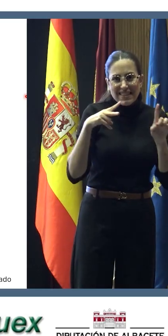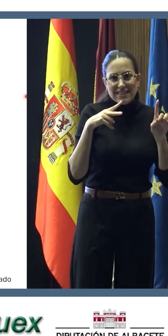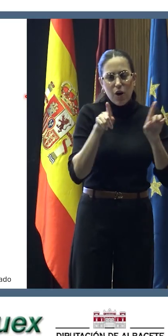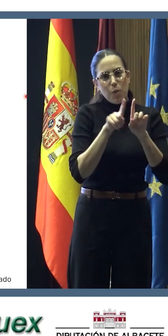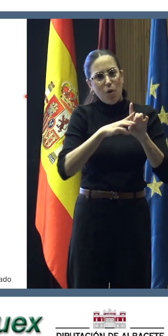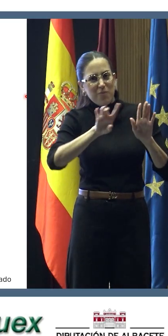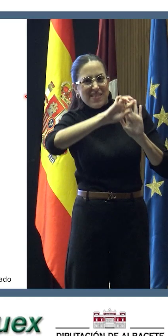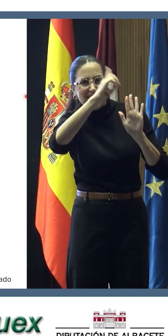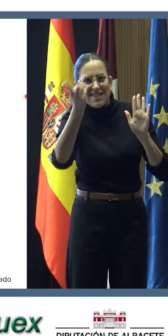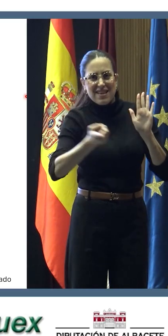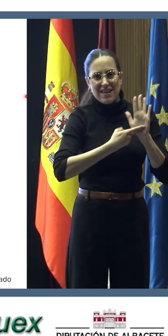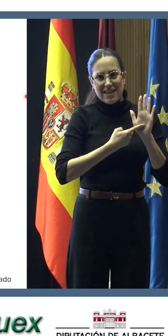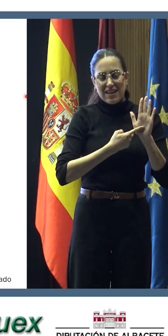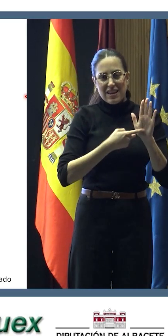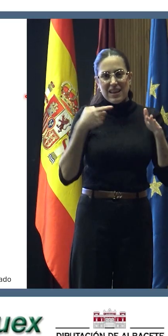integral.